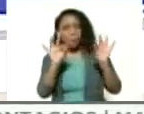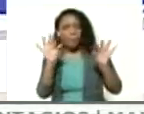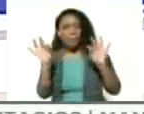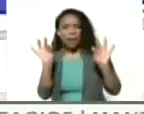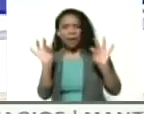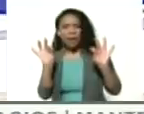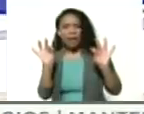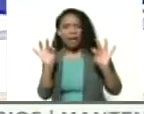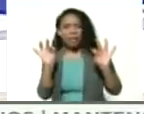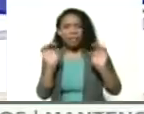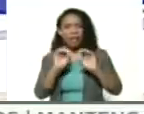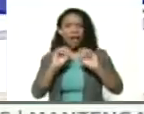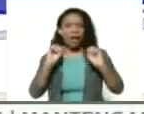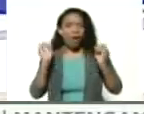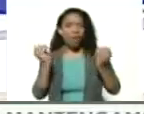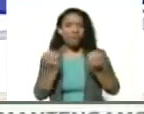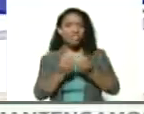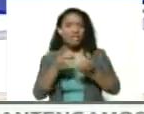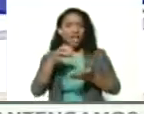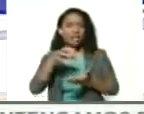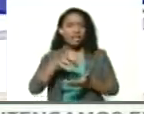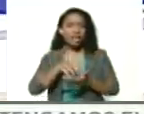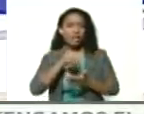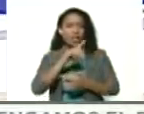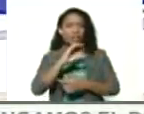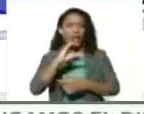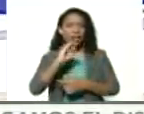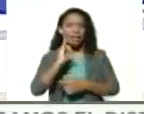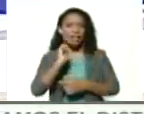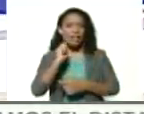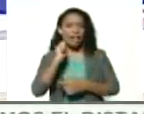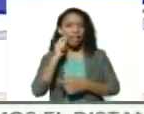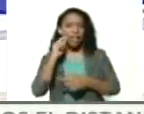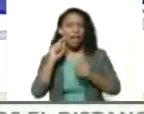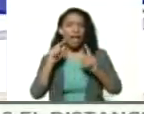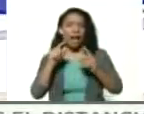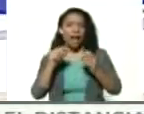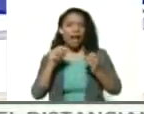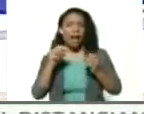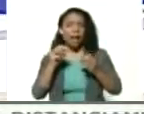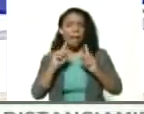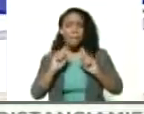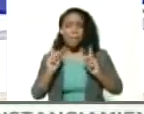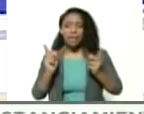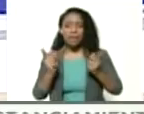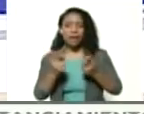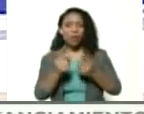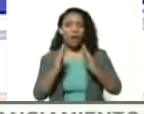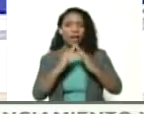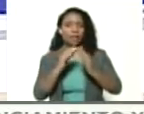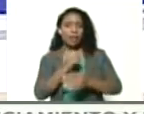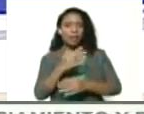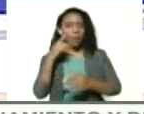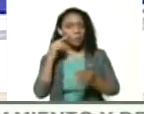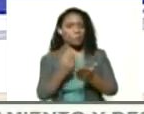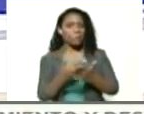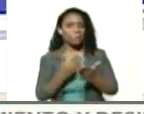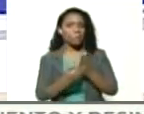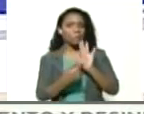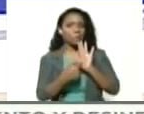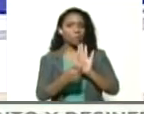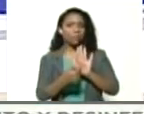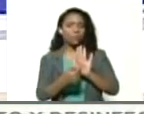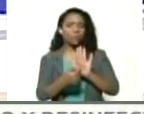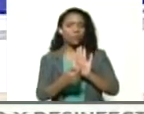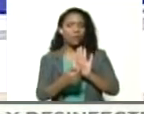del Departamento de Estado, de la CIA, del Pentágono, de la Casa Blanca, donde se demuestra y se comprueba